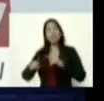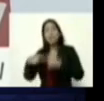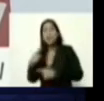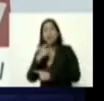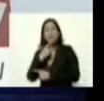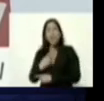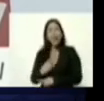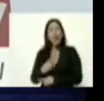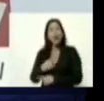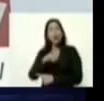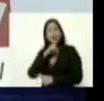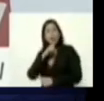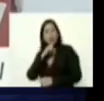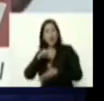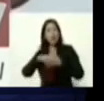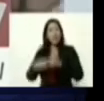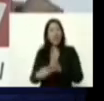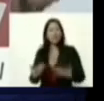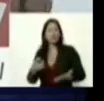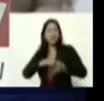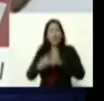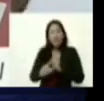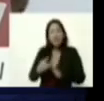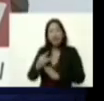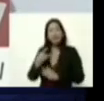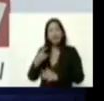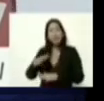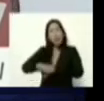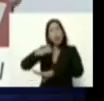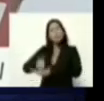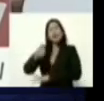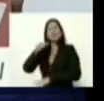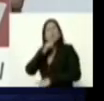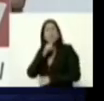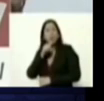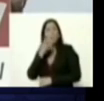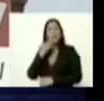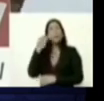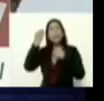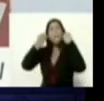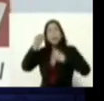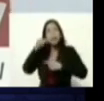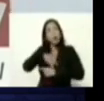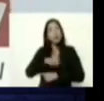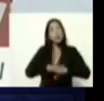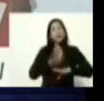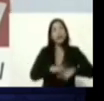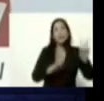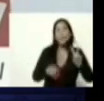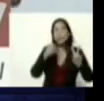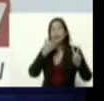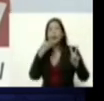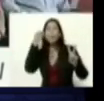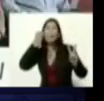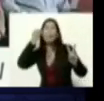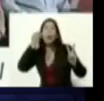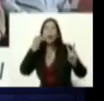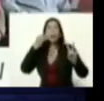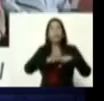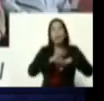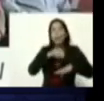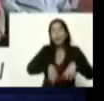problema lo está lo está gerenciando la misma junta que la que tuvo el problema como fue